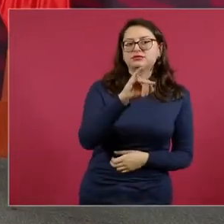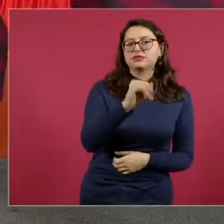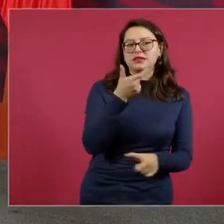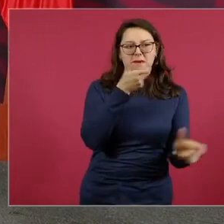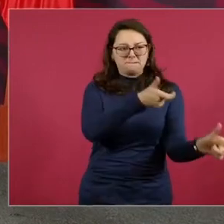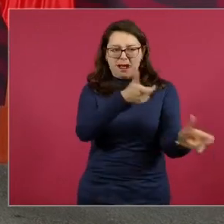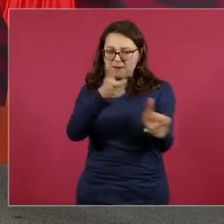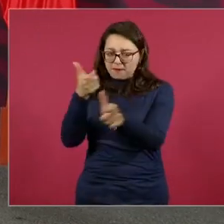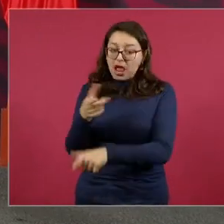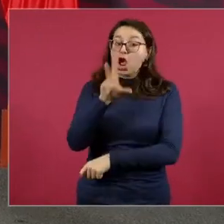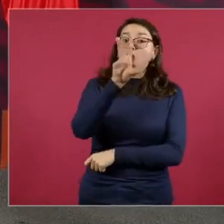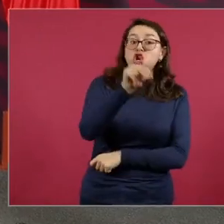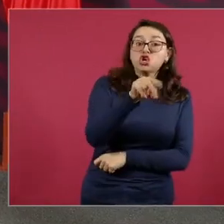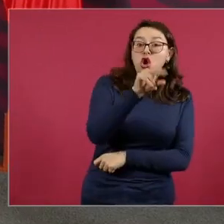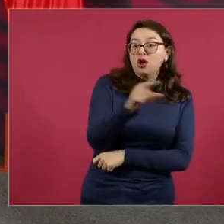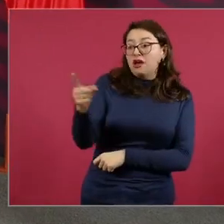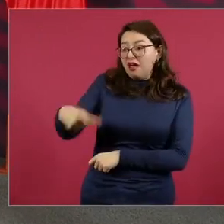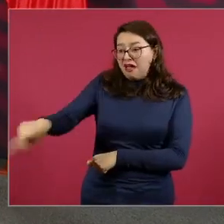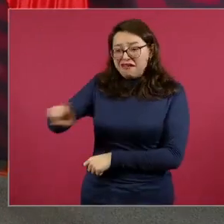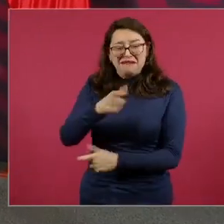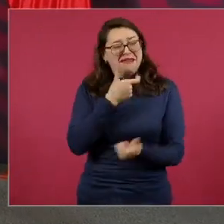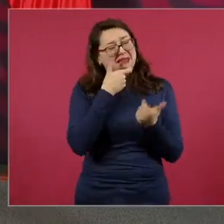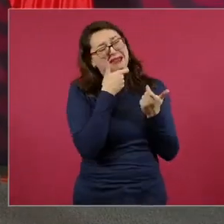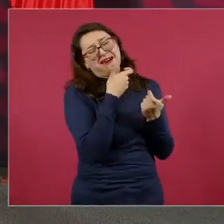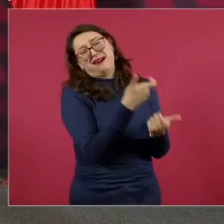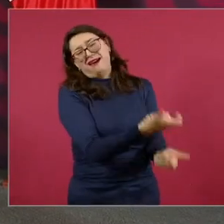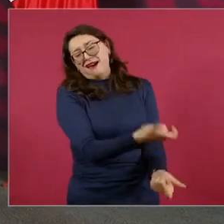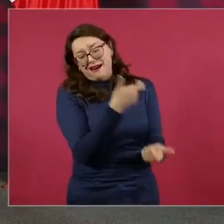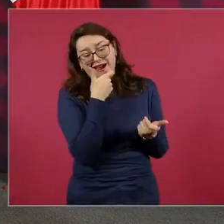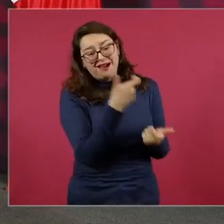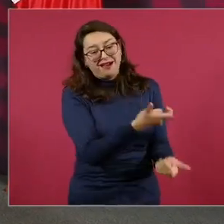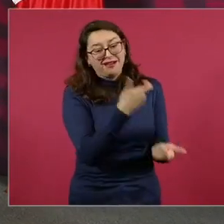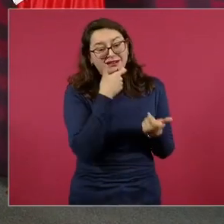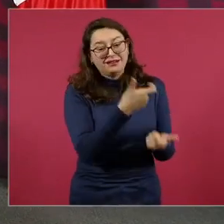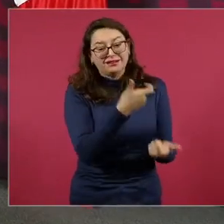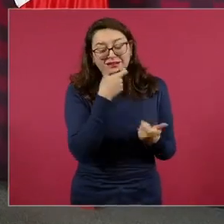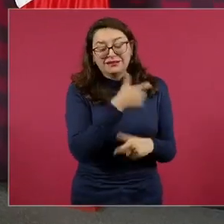El que está de gobernador en Texas se reía.